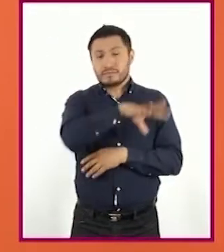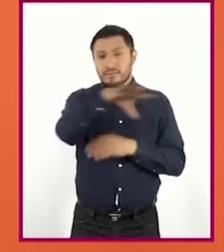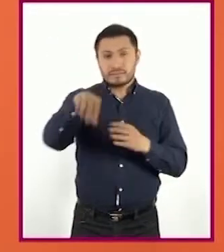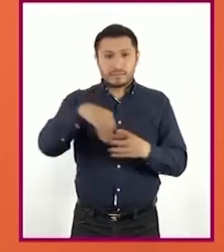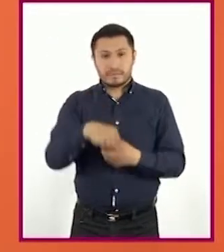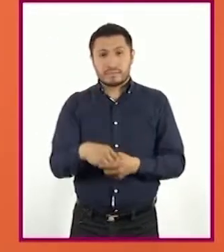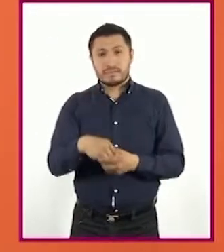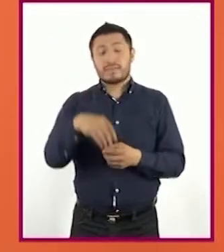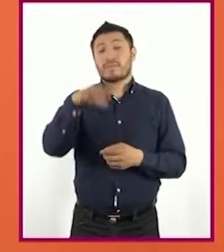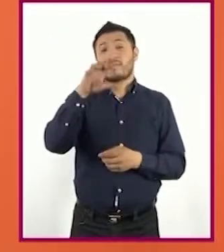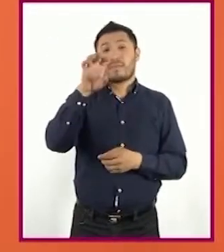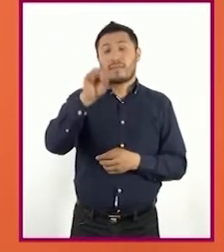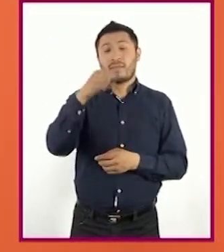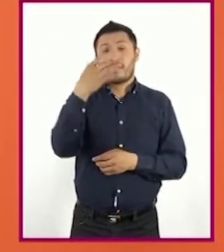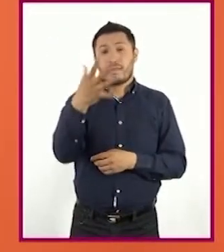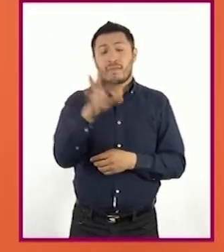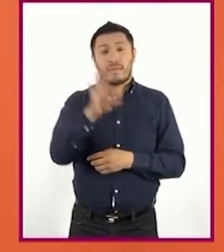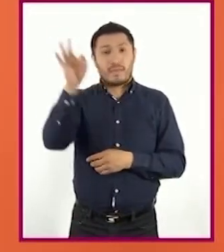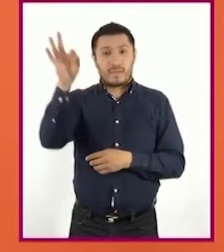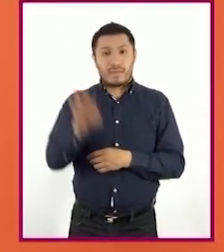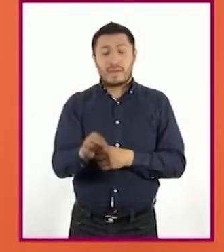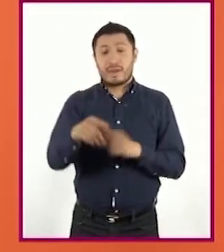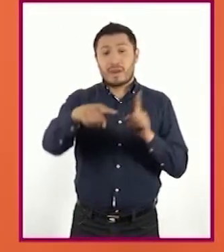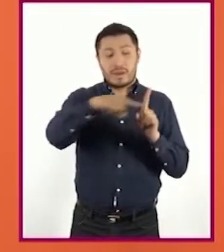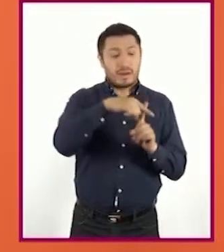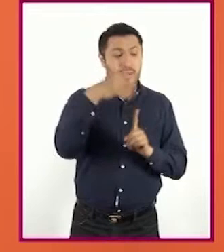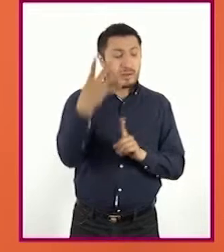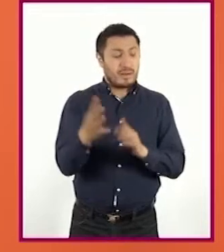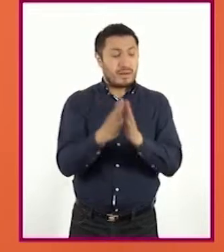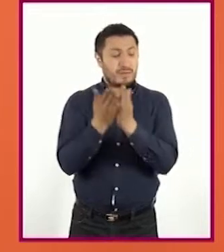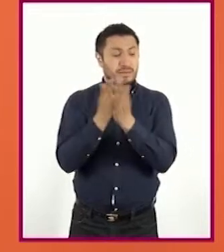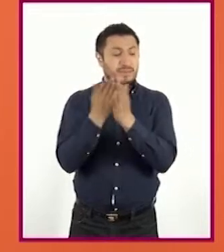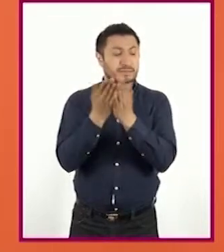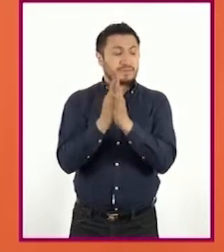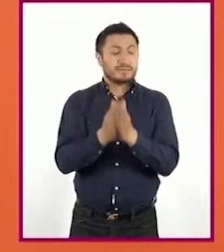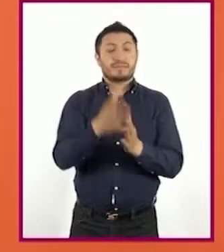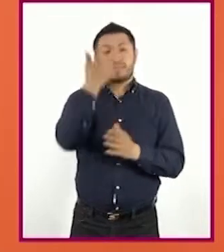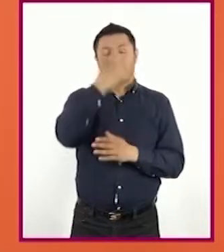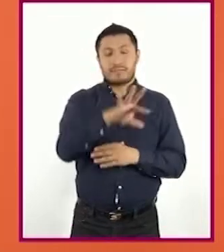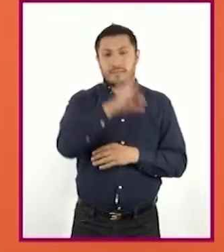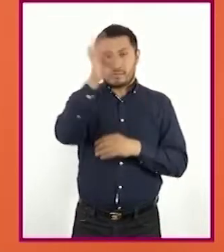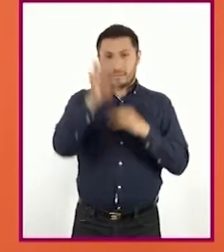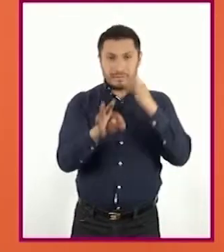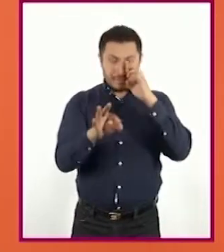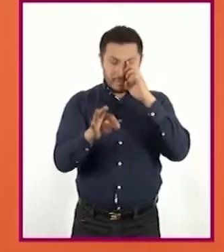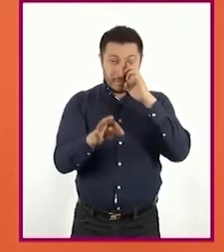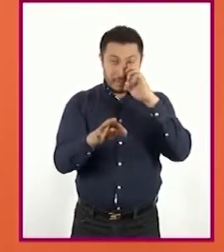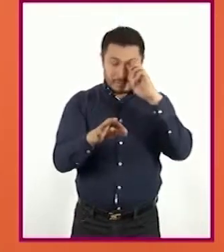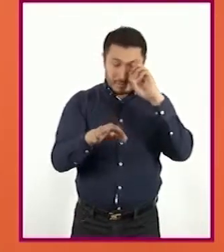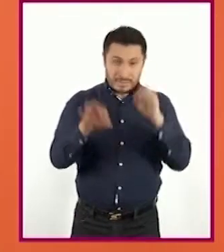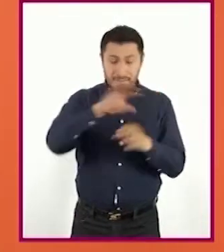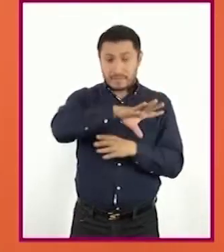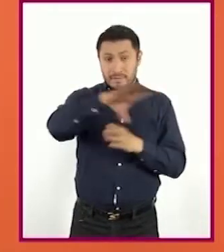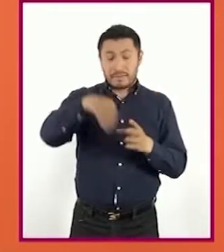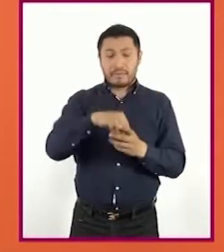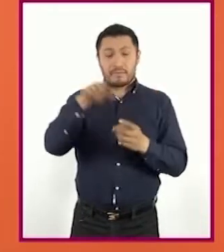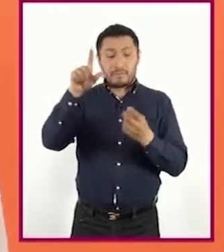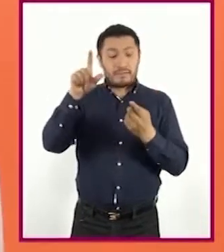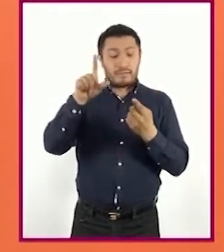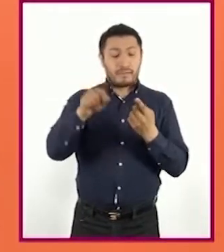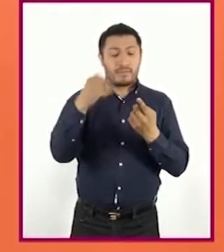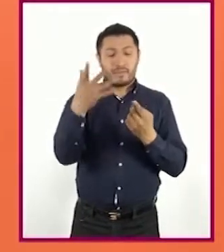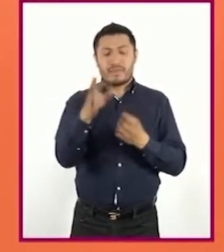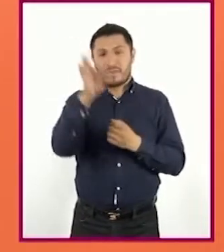sean 65%, más 4 libros, 10%, y se llega al